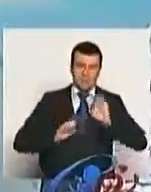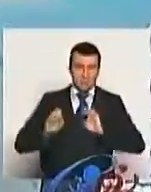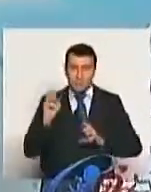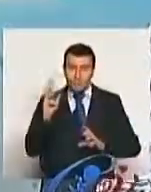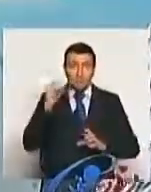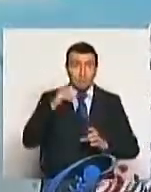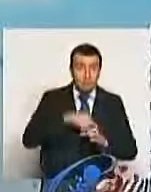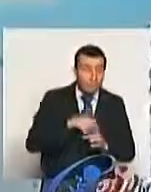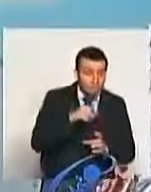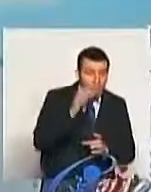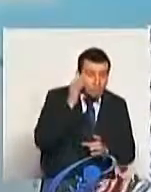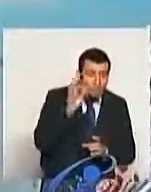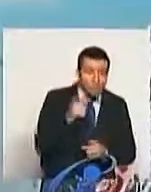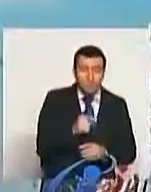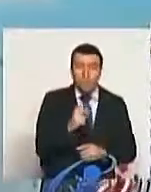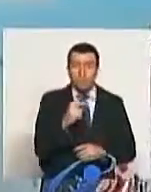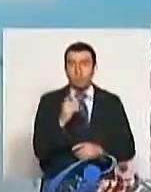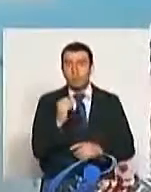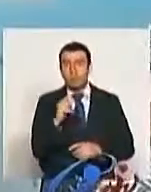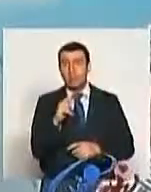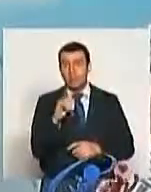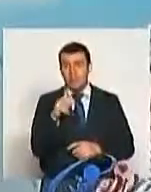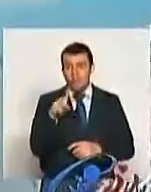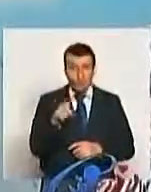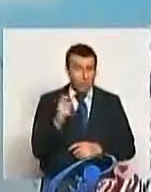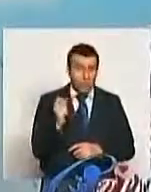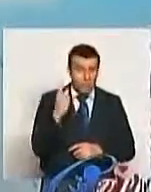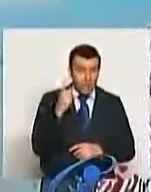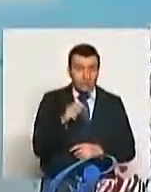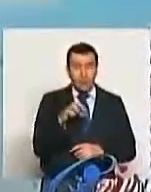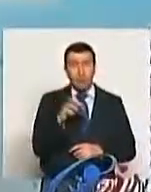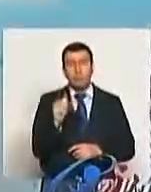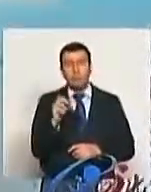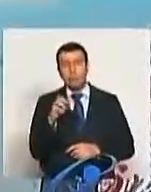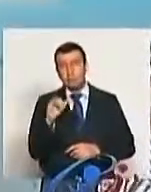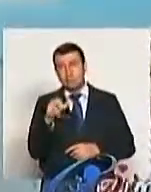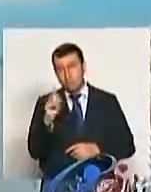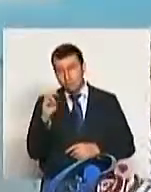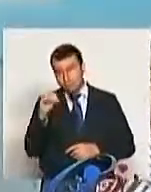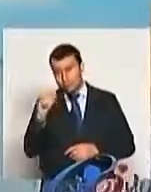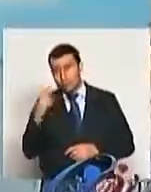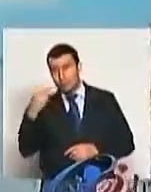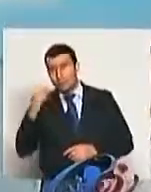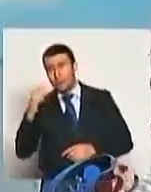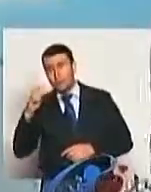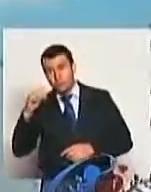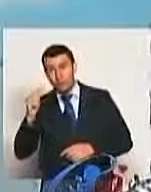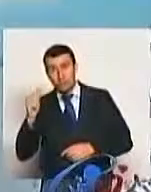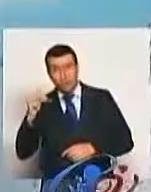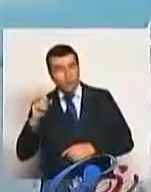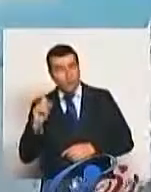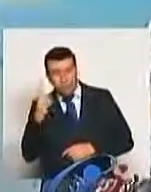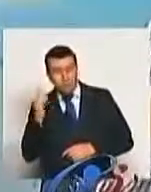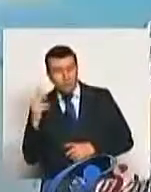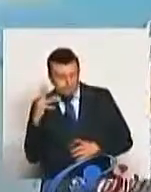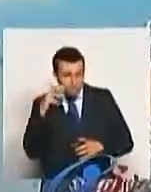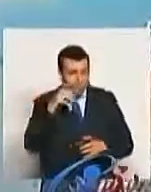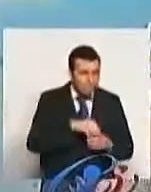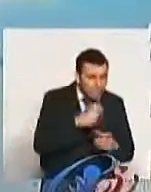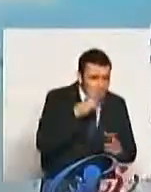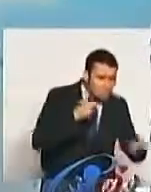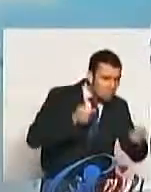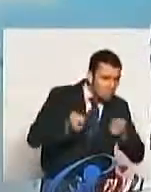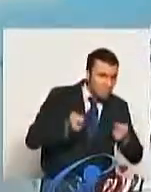del papiloma humano o hay alguna bacteria, las defensas, los linfocitos los van a reconocer y va a generar